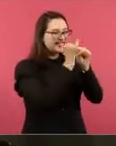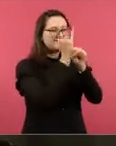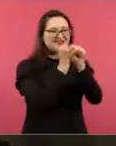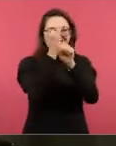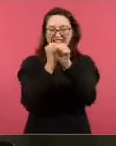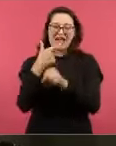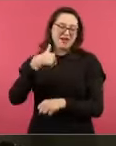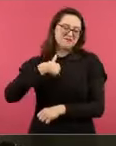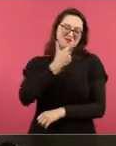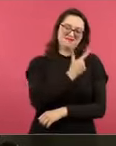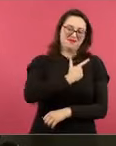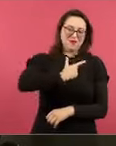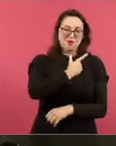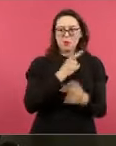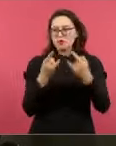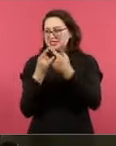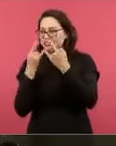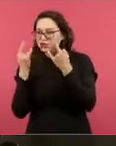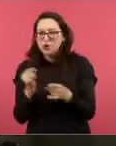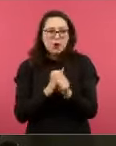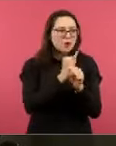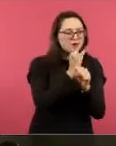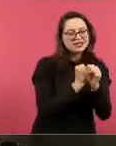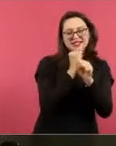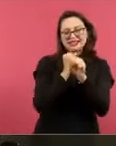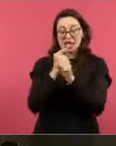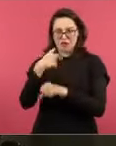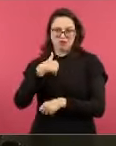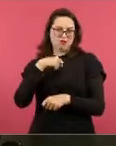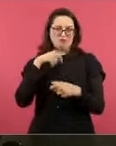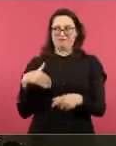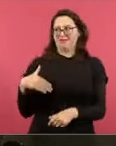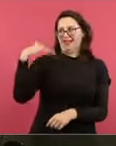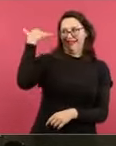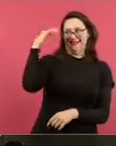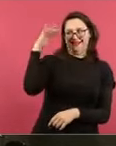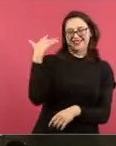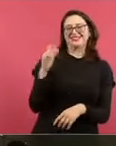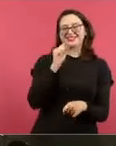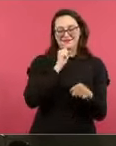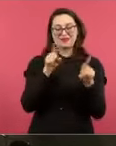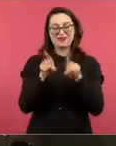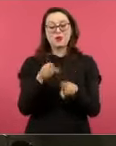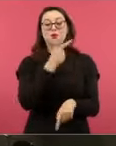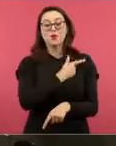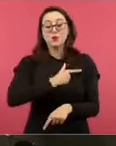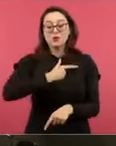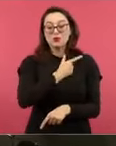siguen encantando las historias de detectives. Continuamos. Y bueno, pues empiezan a armar una